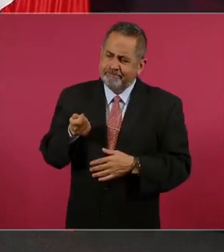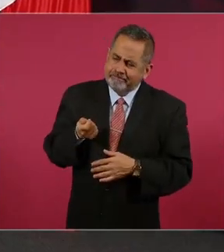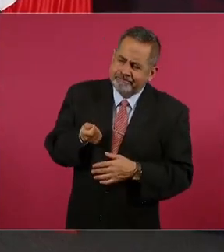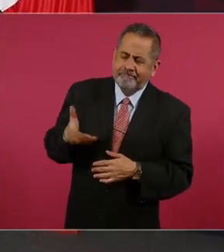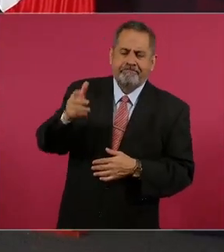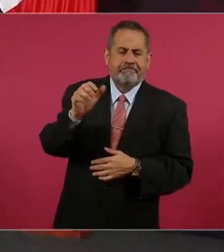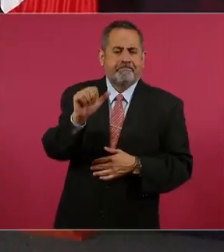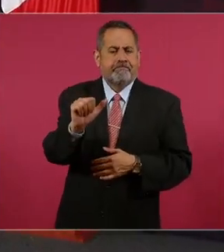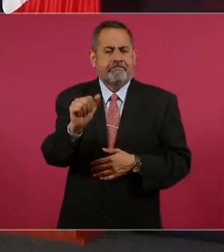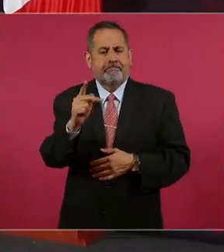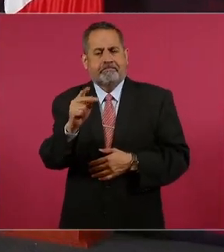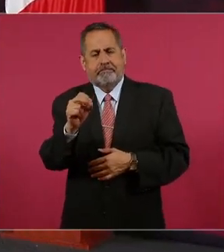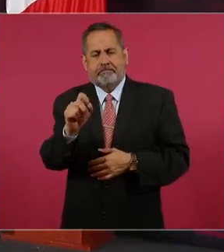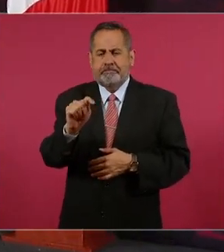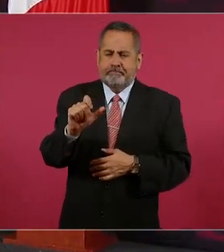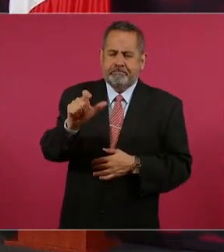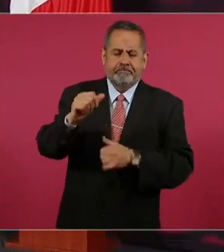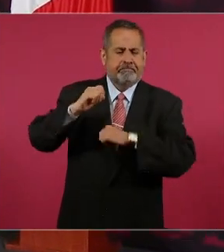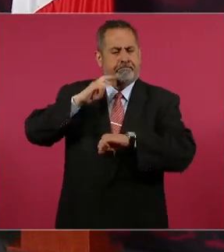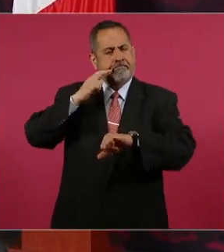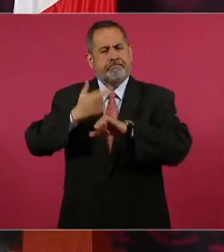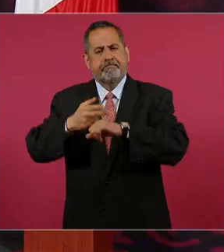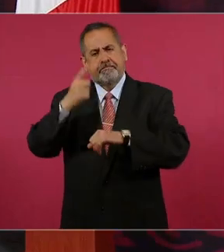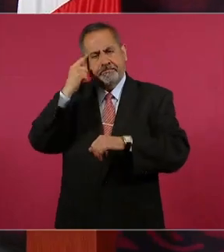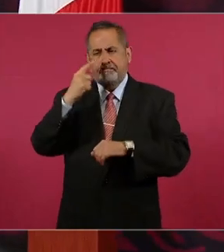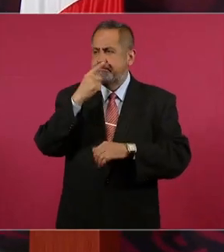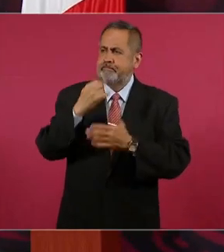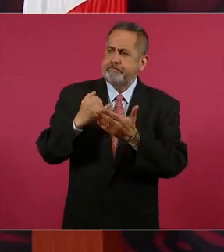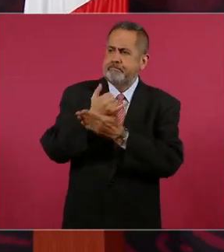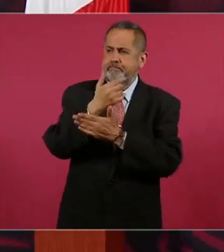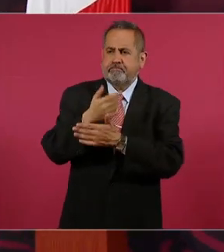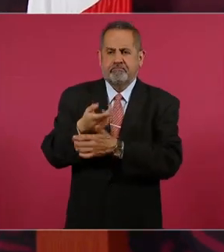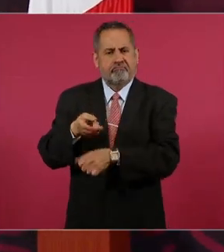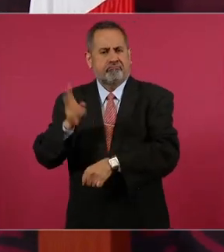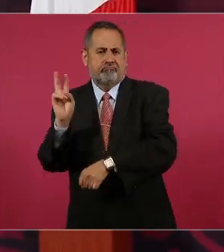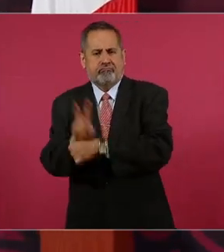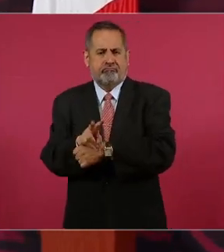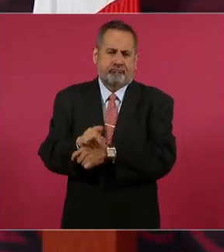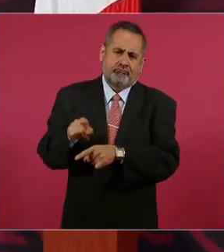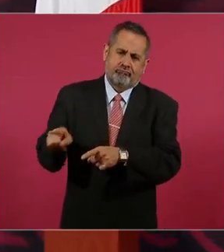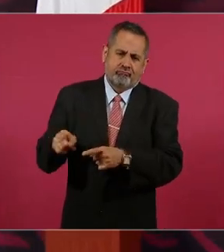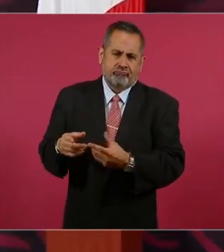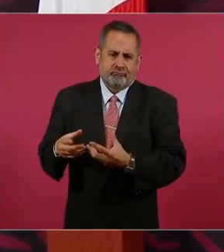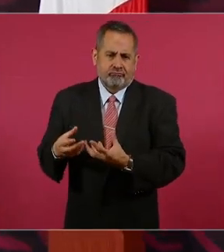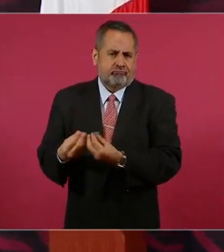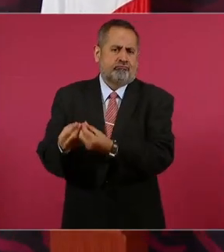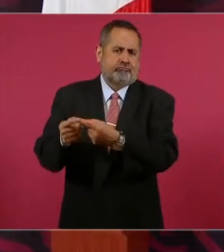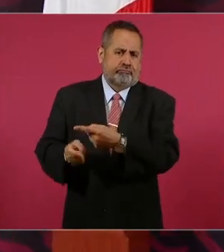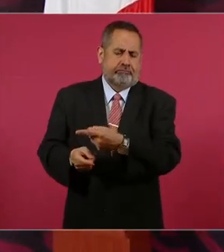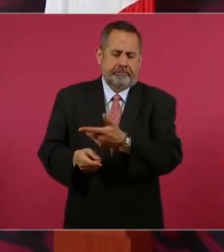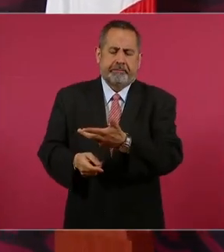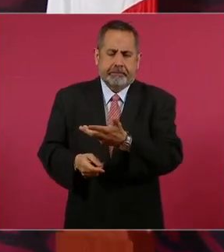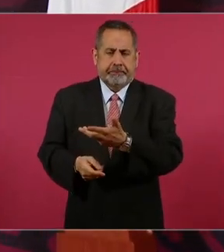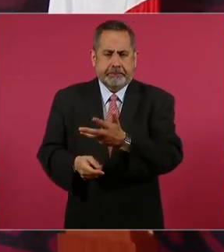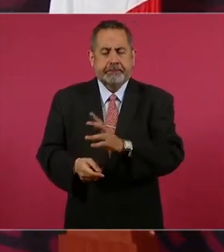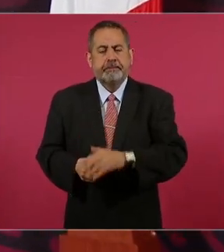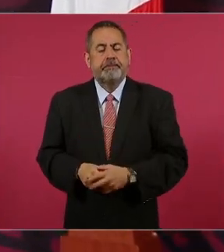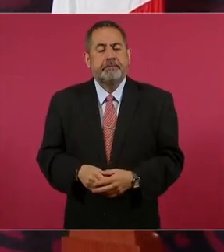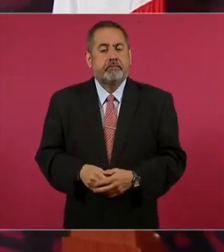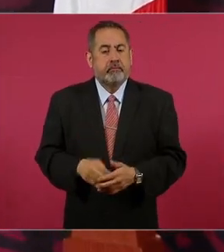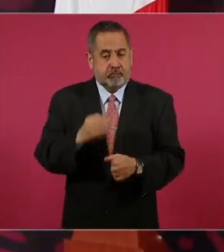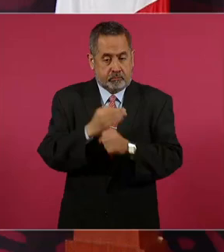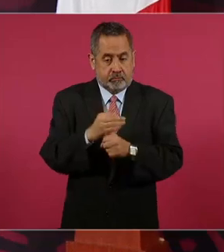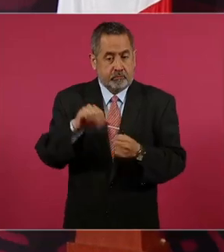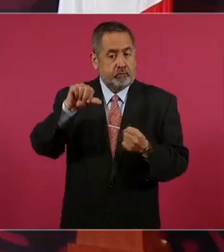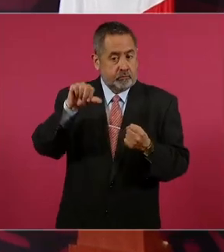de la democracia. Y vamos a hacerlo